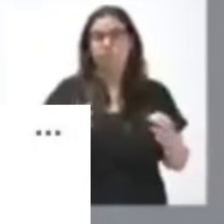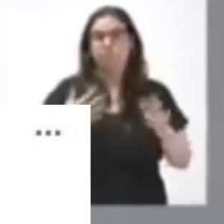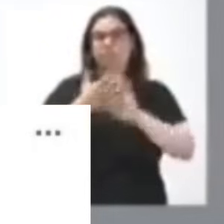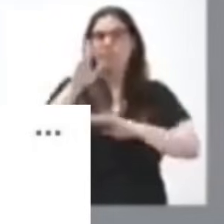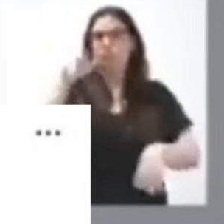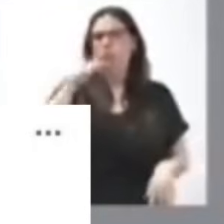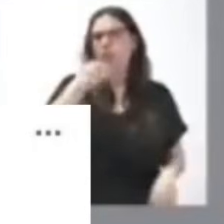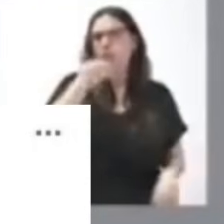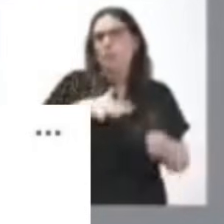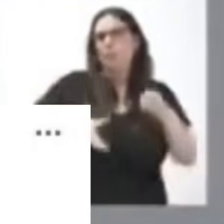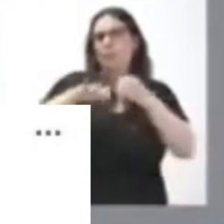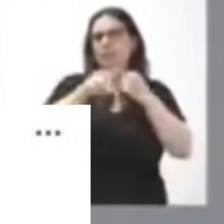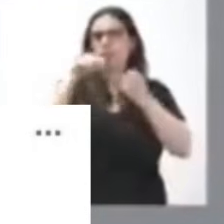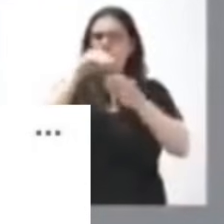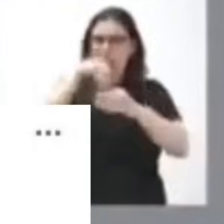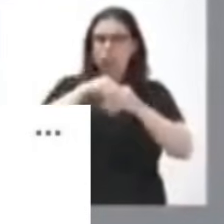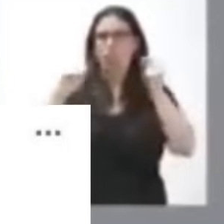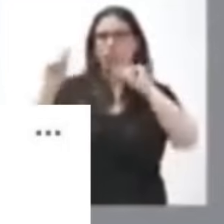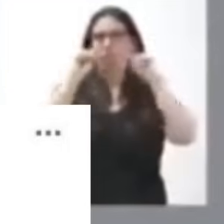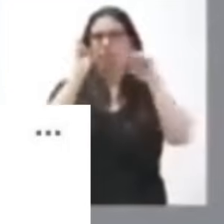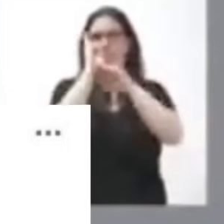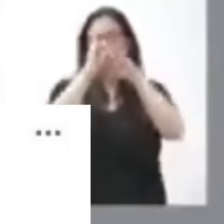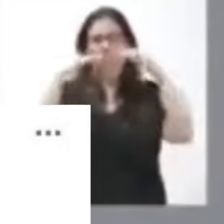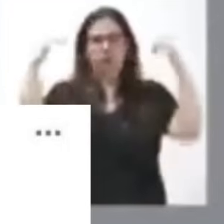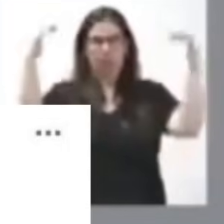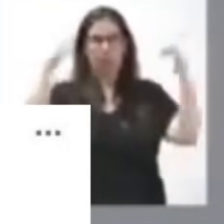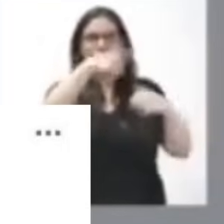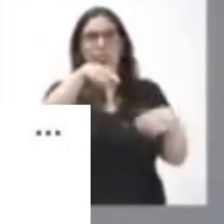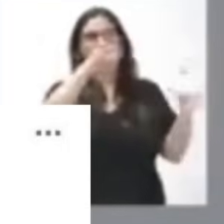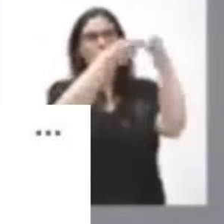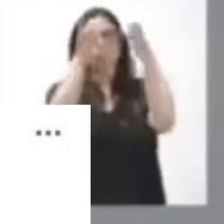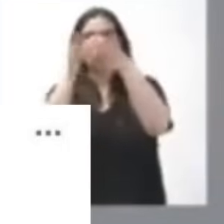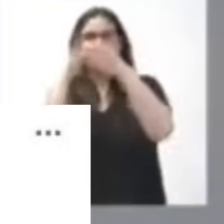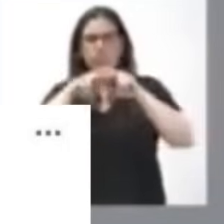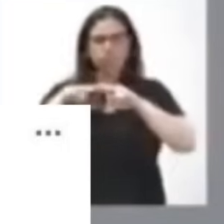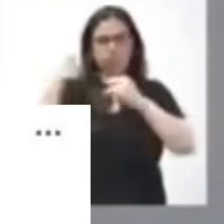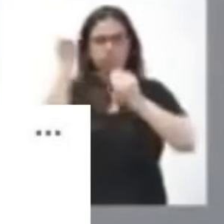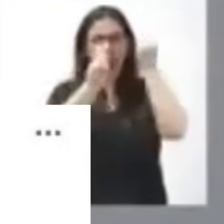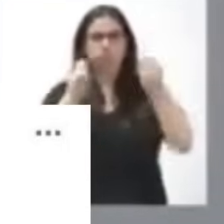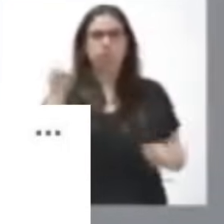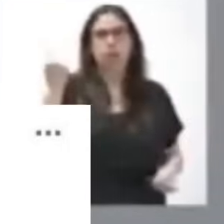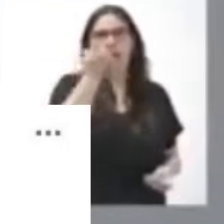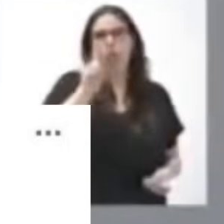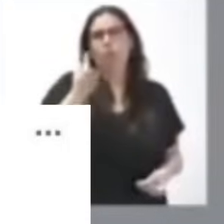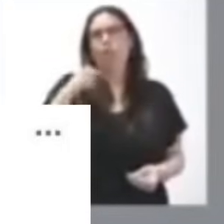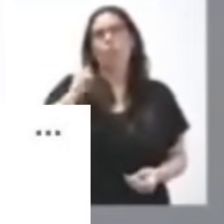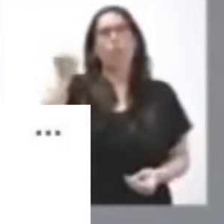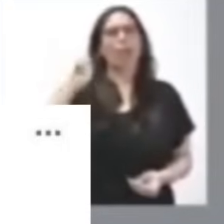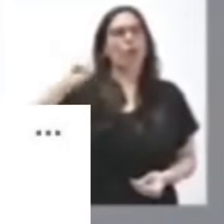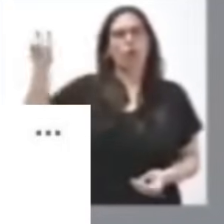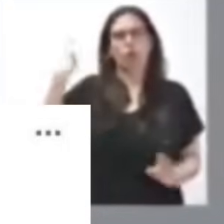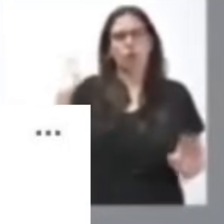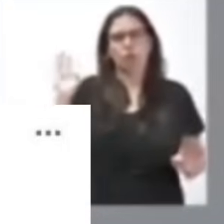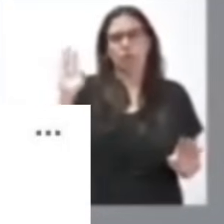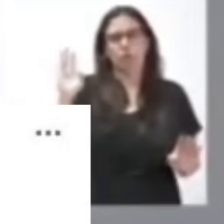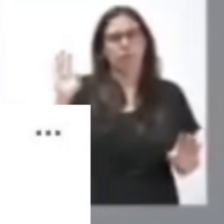elemento básico del debate parlamentario que los grupos también pues analizan y consideran. En todo caso es otro poder distinto y que